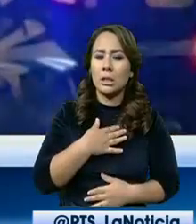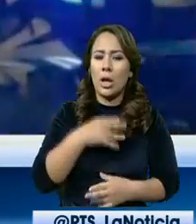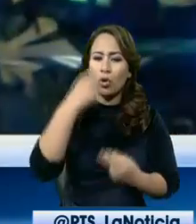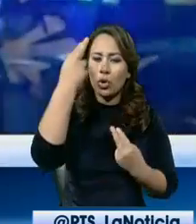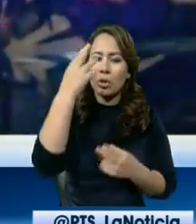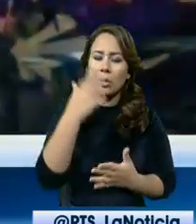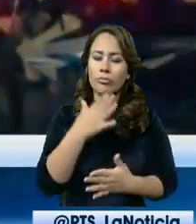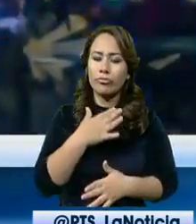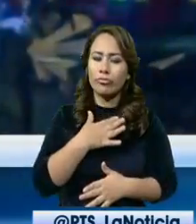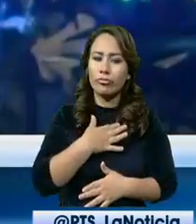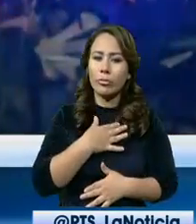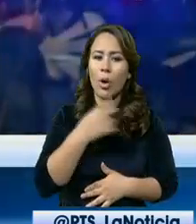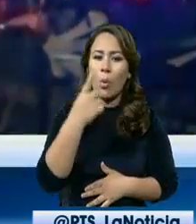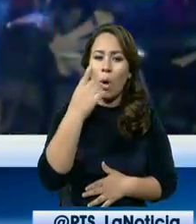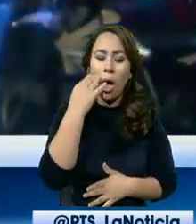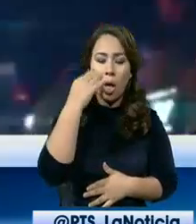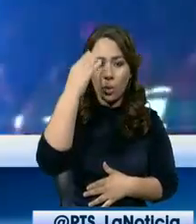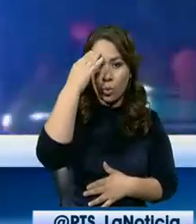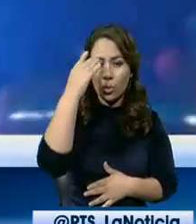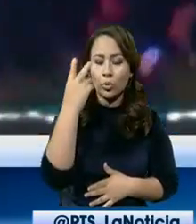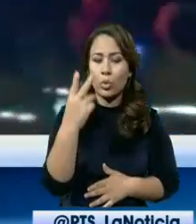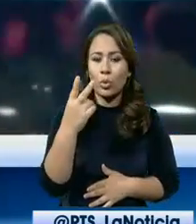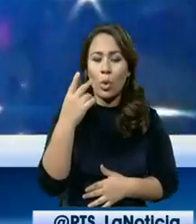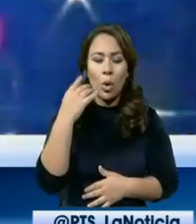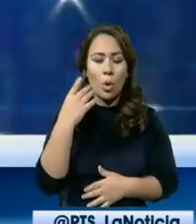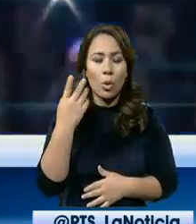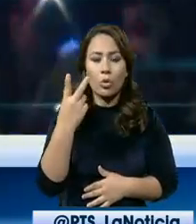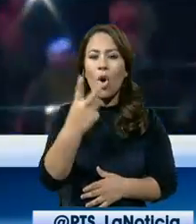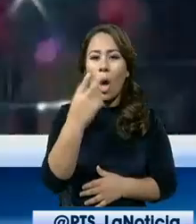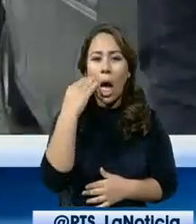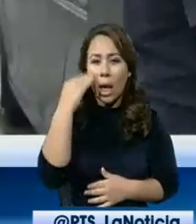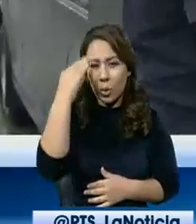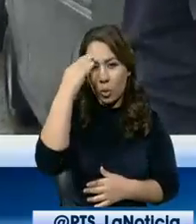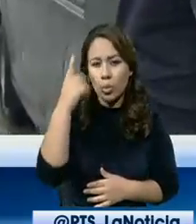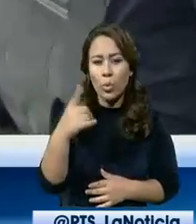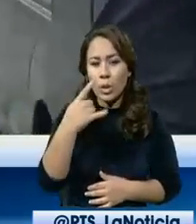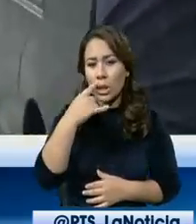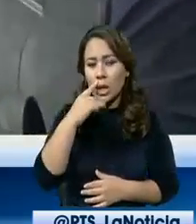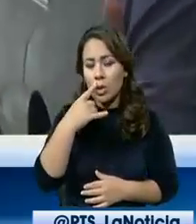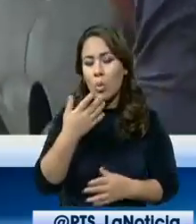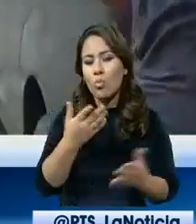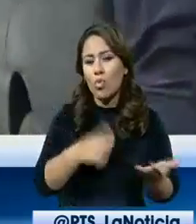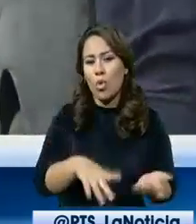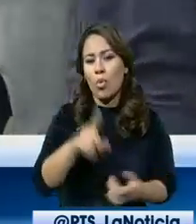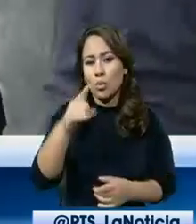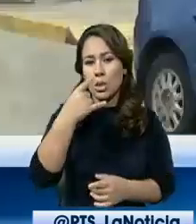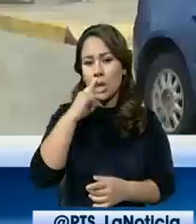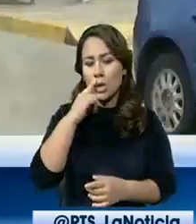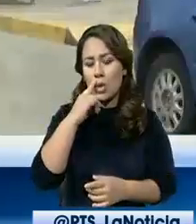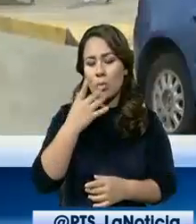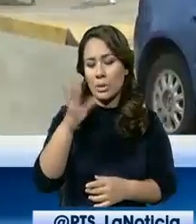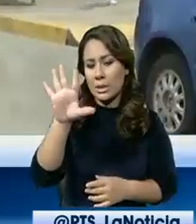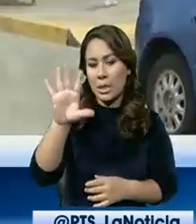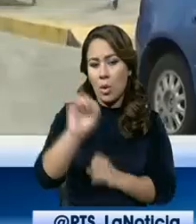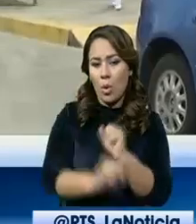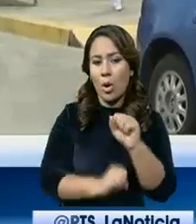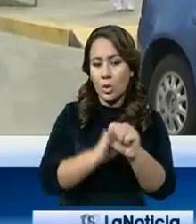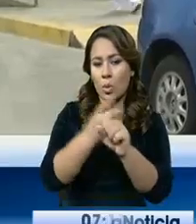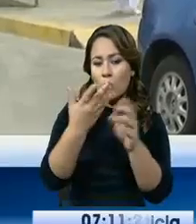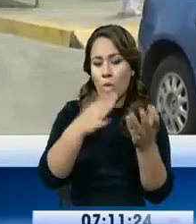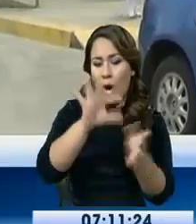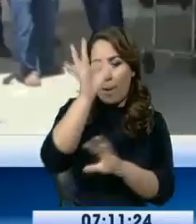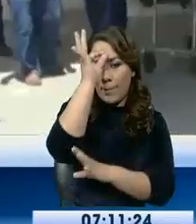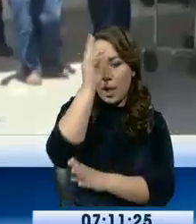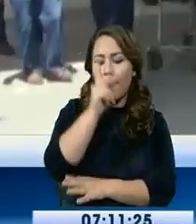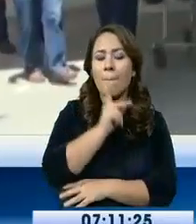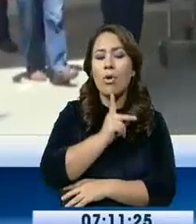2 adultos murieron, una mujer y sus hijos resultaron gravemente heridos. Uno de los menores de 5 años murió en el hospital de Puerto Viejo y su hermano